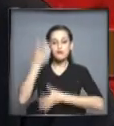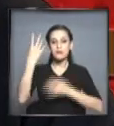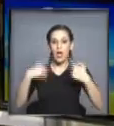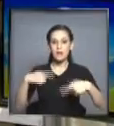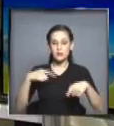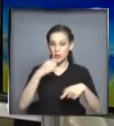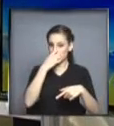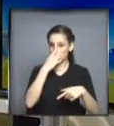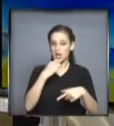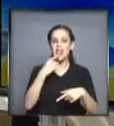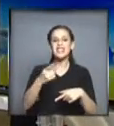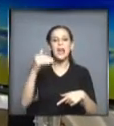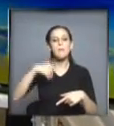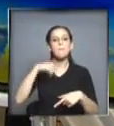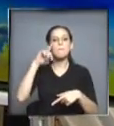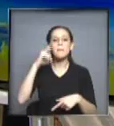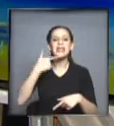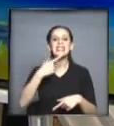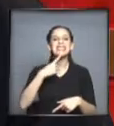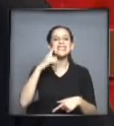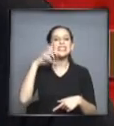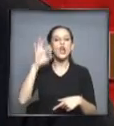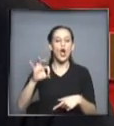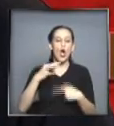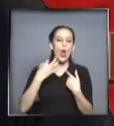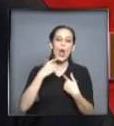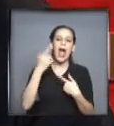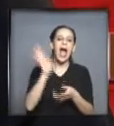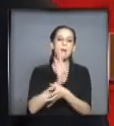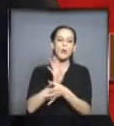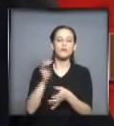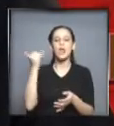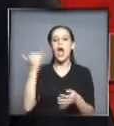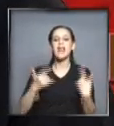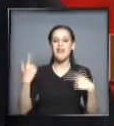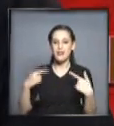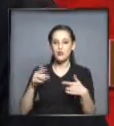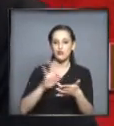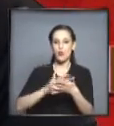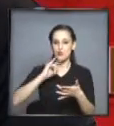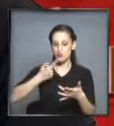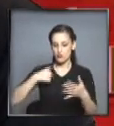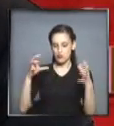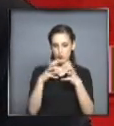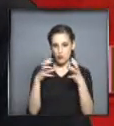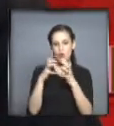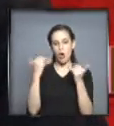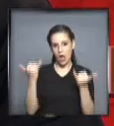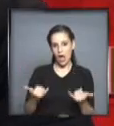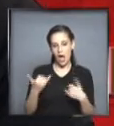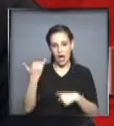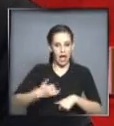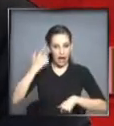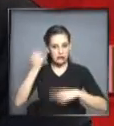como el místico. El místico, sí. Yo hago los temas de nuestra organización. Sí, y también hay otros compañeros que también hacen, no soy yo el único que hace,